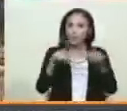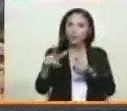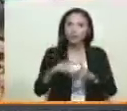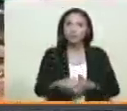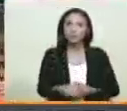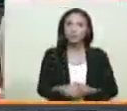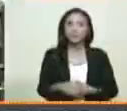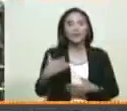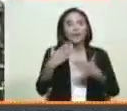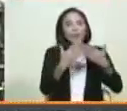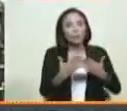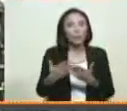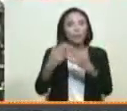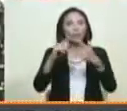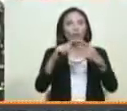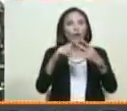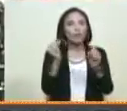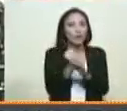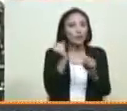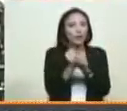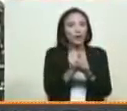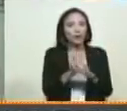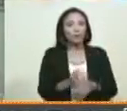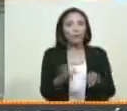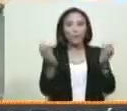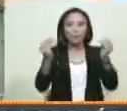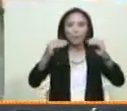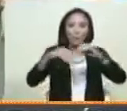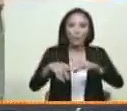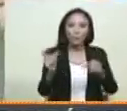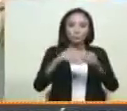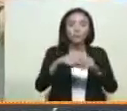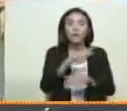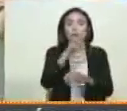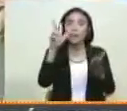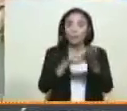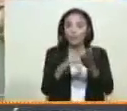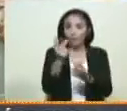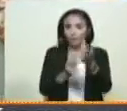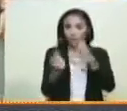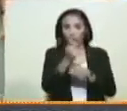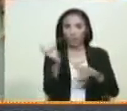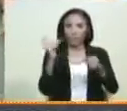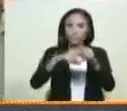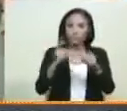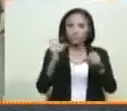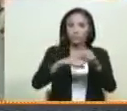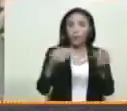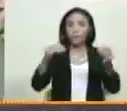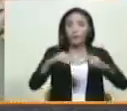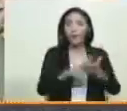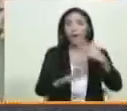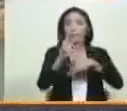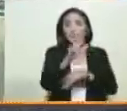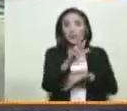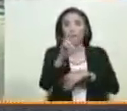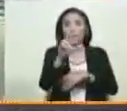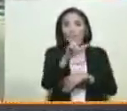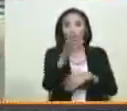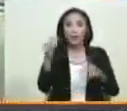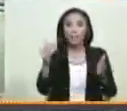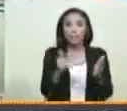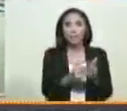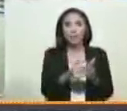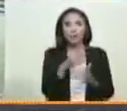en el estudio y en el trabajo. Y he aprobado los recursos para incorporar 3.000 nuevos